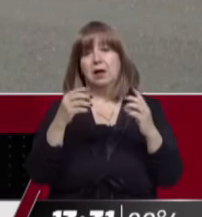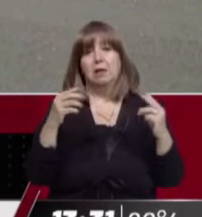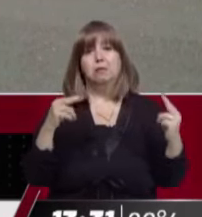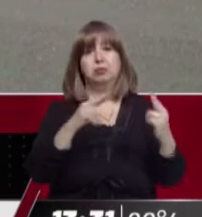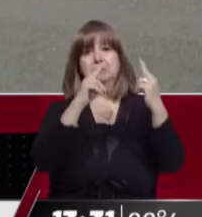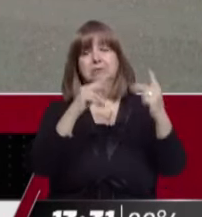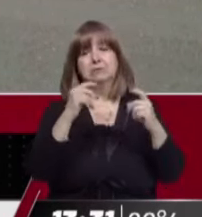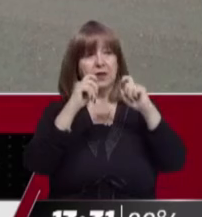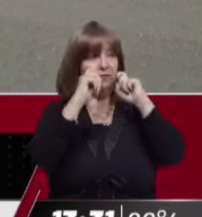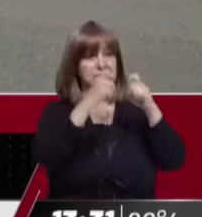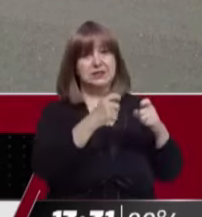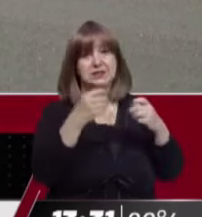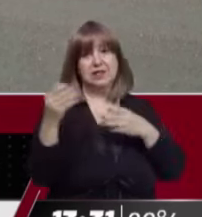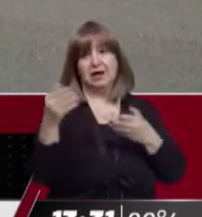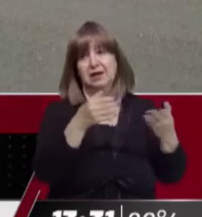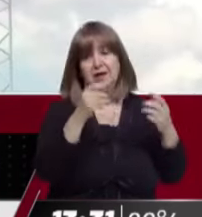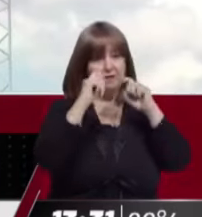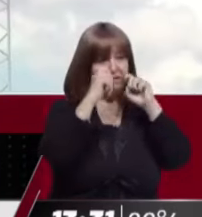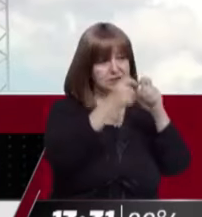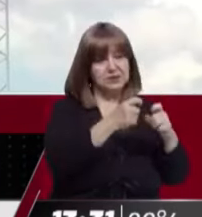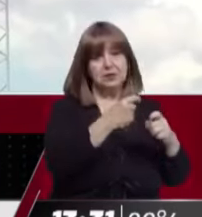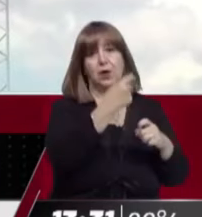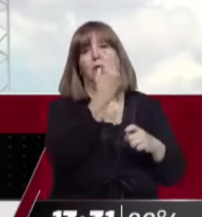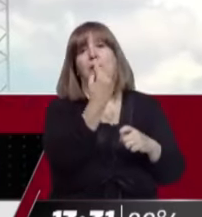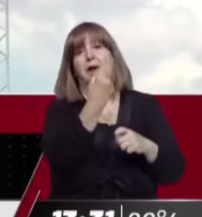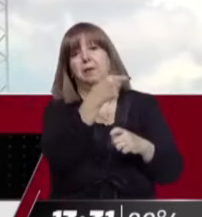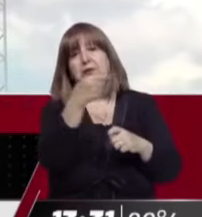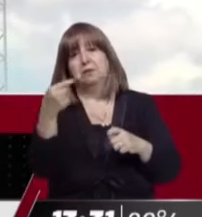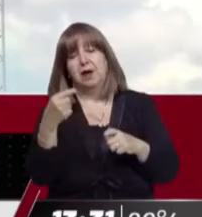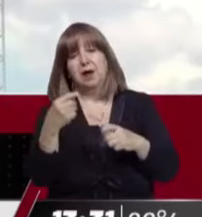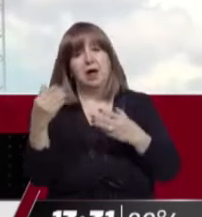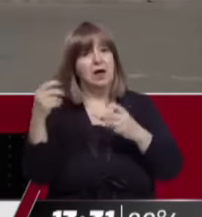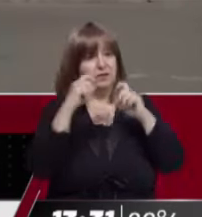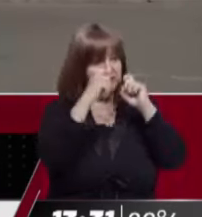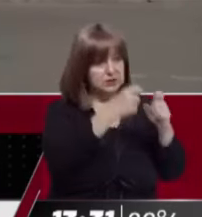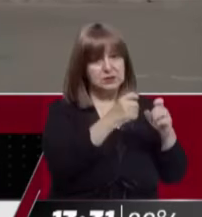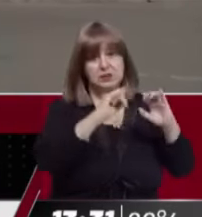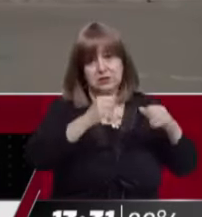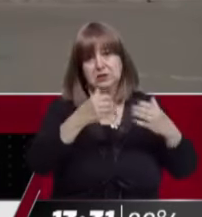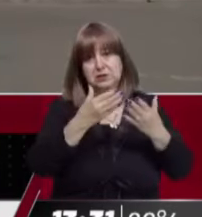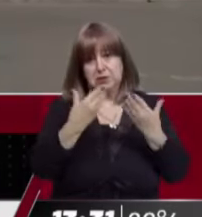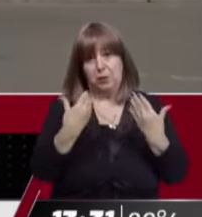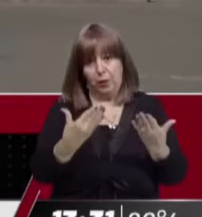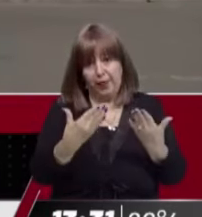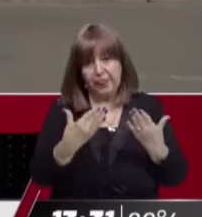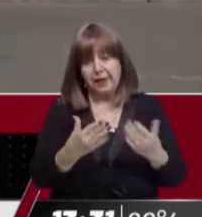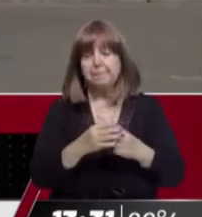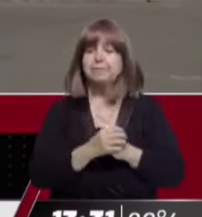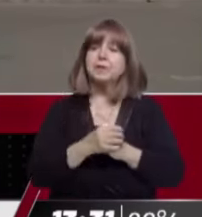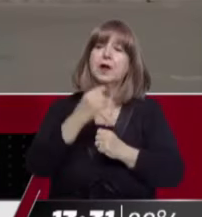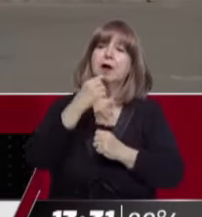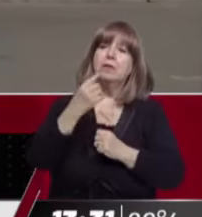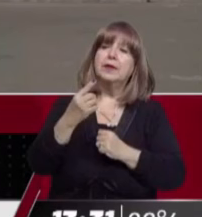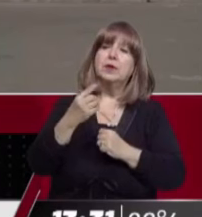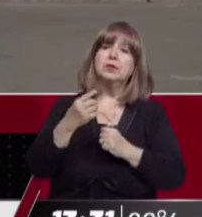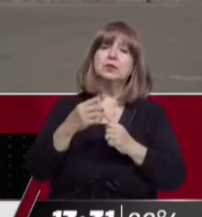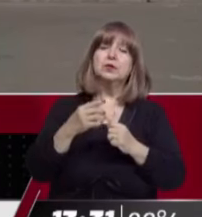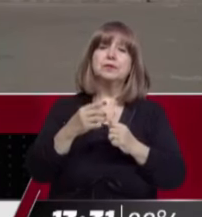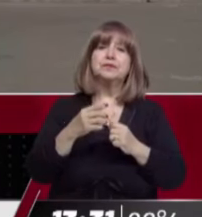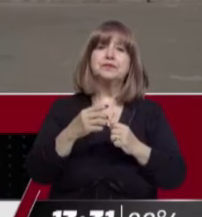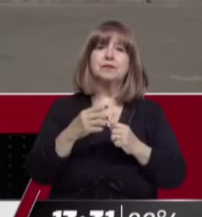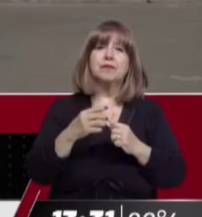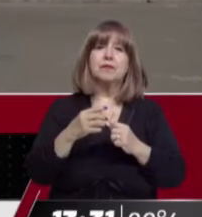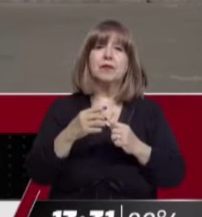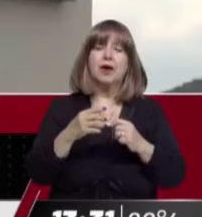en en los términos que estaban previos a la pandemia es decir una vez por semana de los 6000 reclusos que hay en la provincia de Mendoza aproximadamente siete de cada